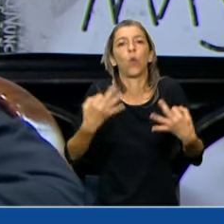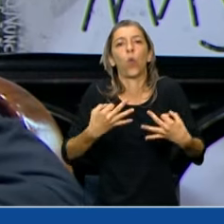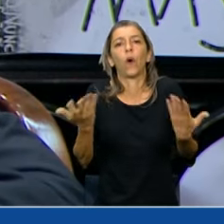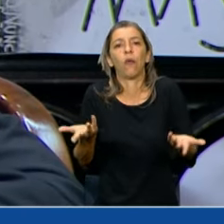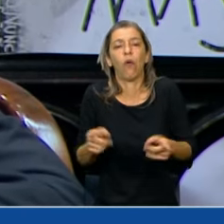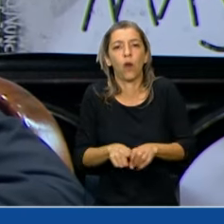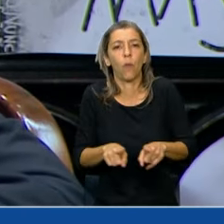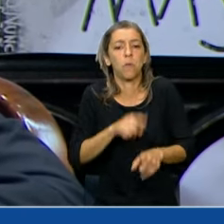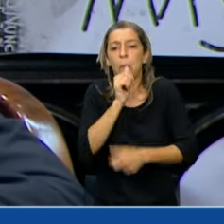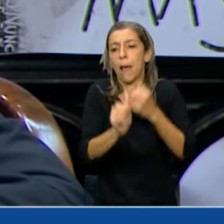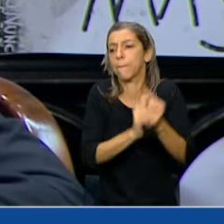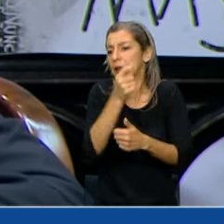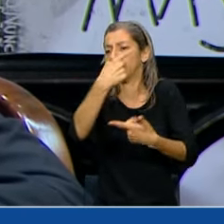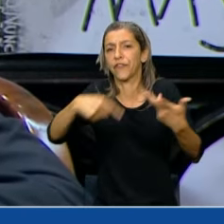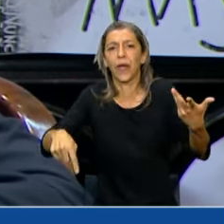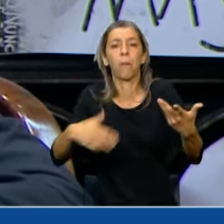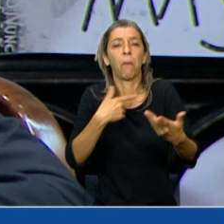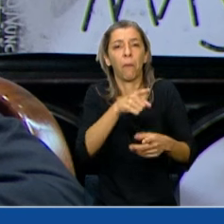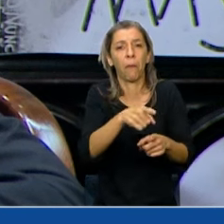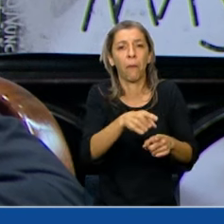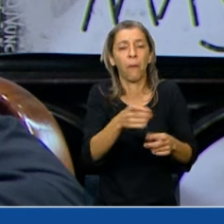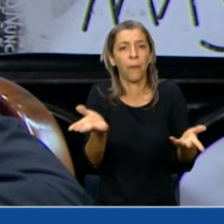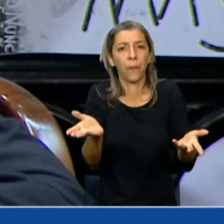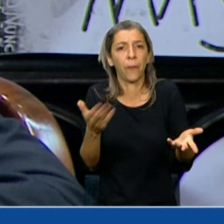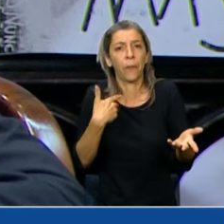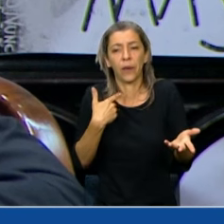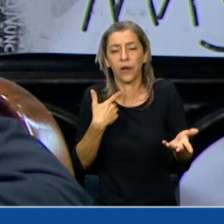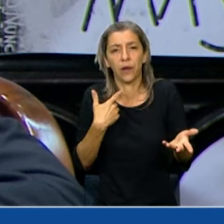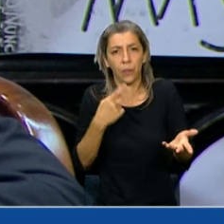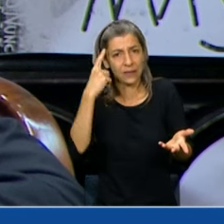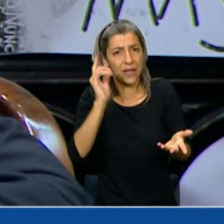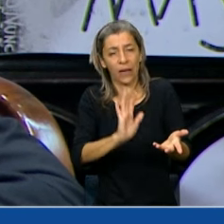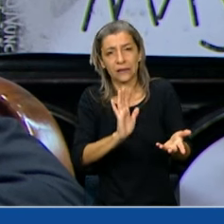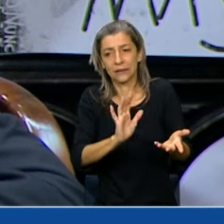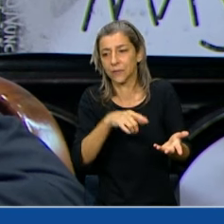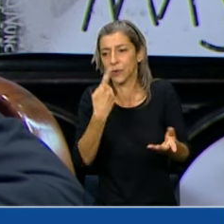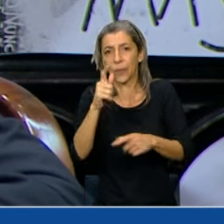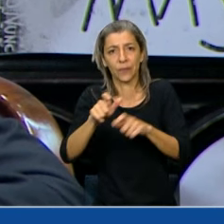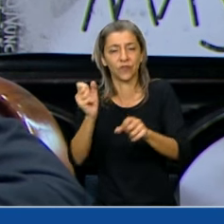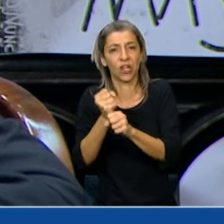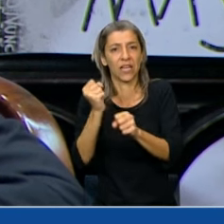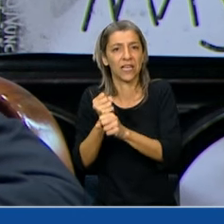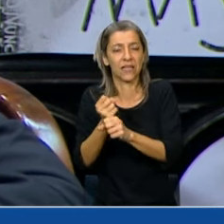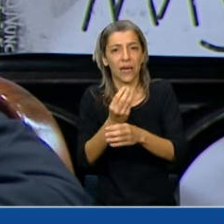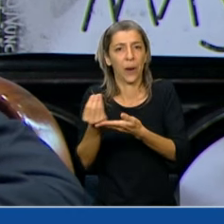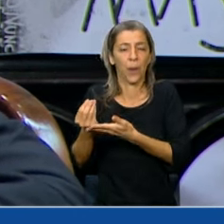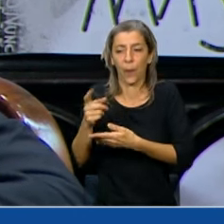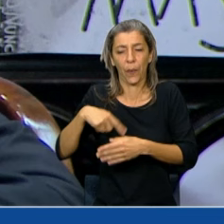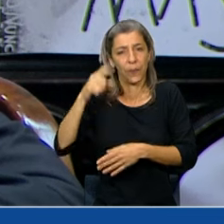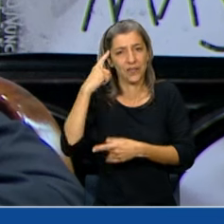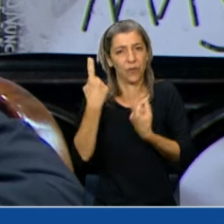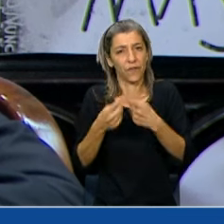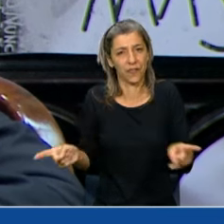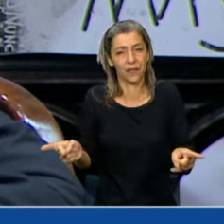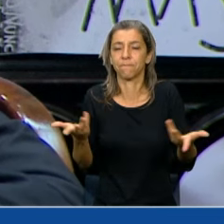futuro no pensamos Lo mismo para los trabajadores y las trabajadoras es absolutamente razonable que se